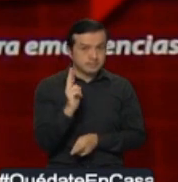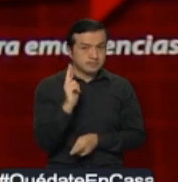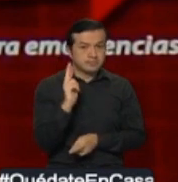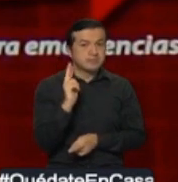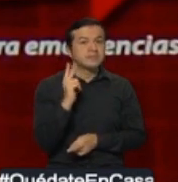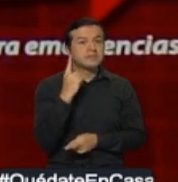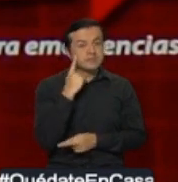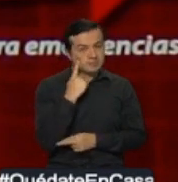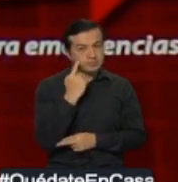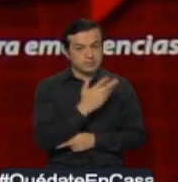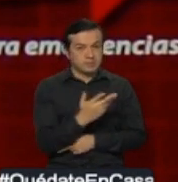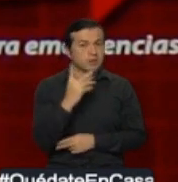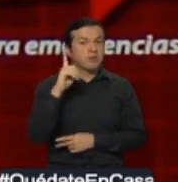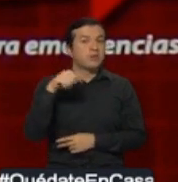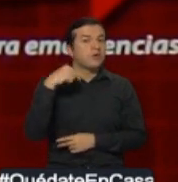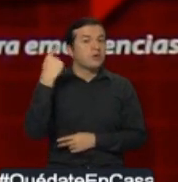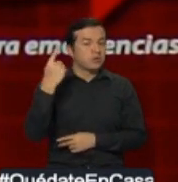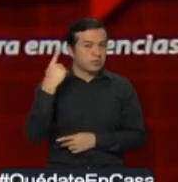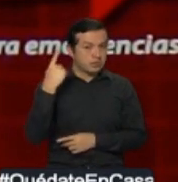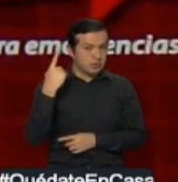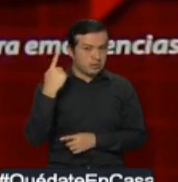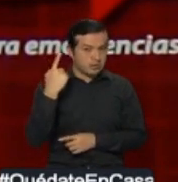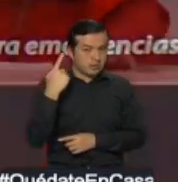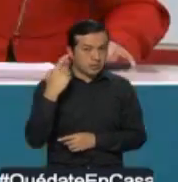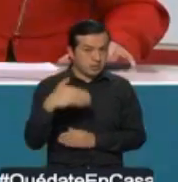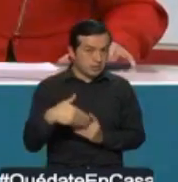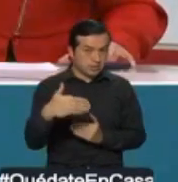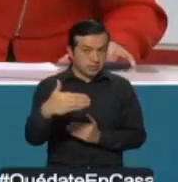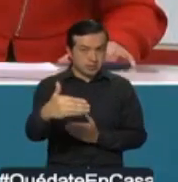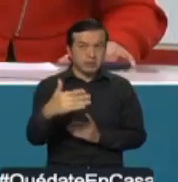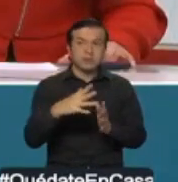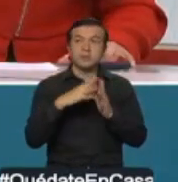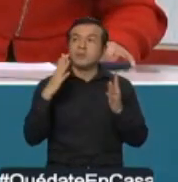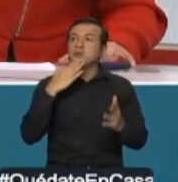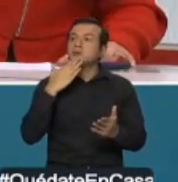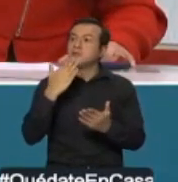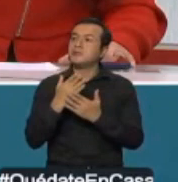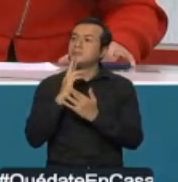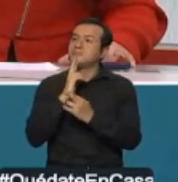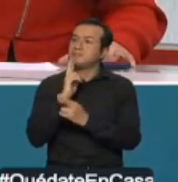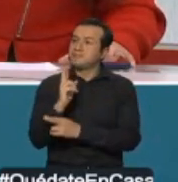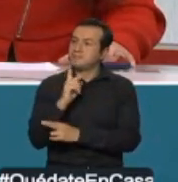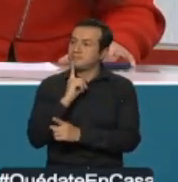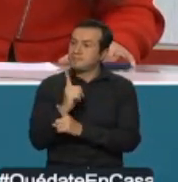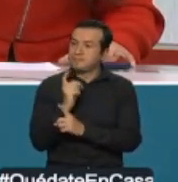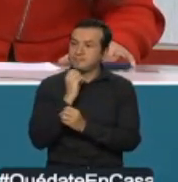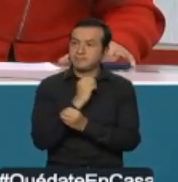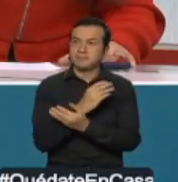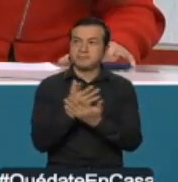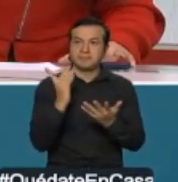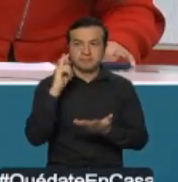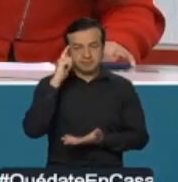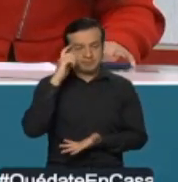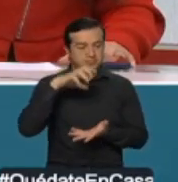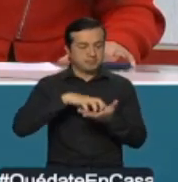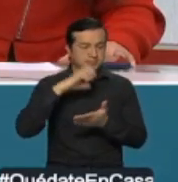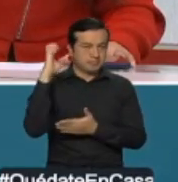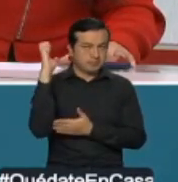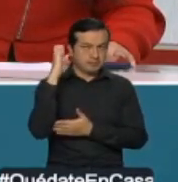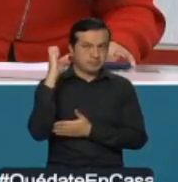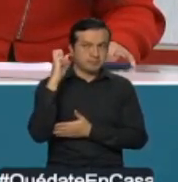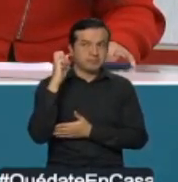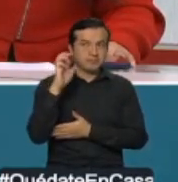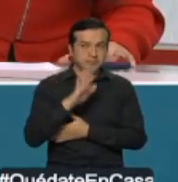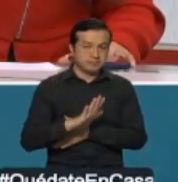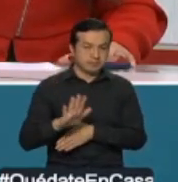podamos pasar a una próxima fase. Muchas gracias, ministra, por su mensaje y por también su informe gubernamental de la emergencia sanitaria